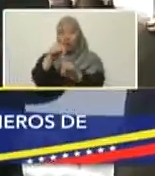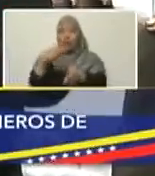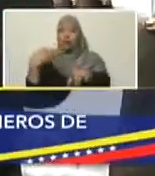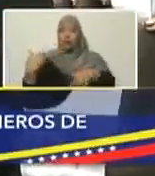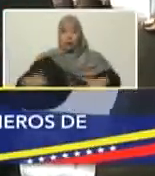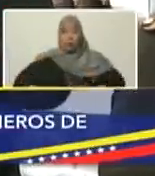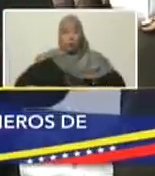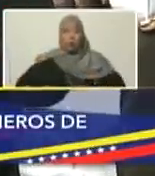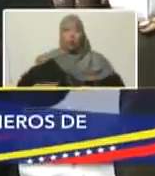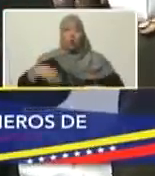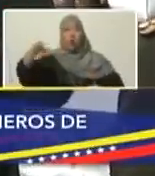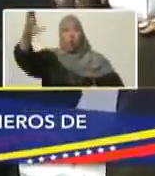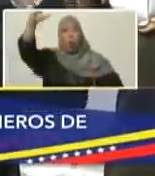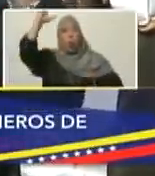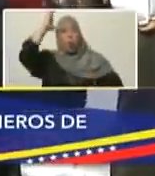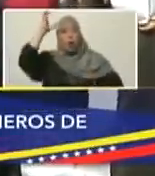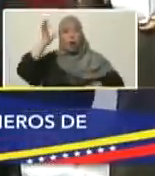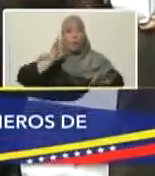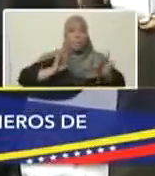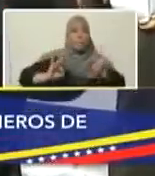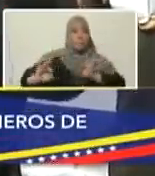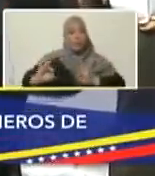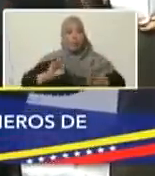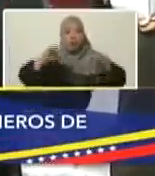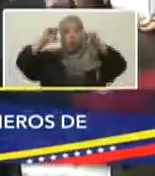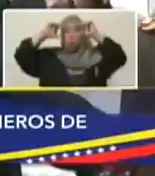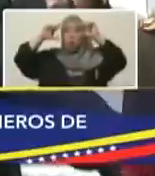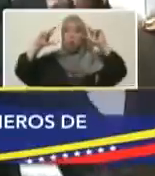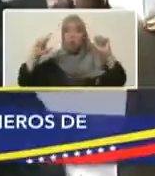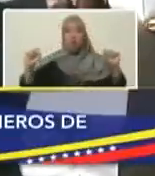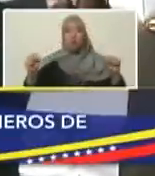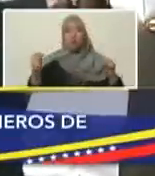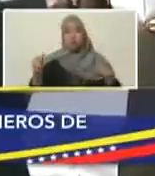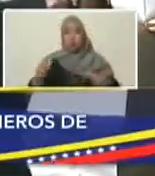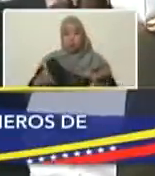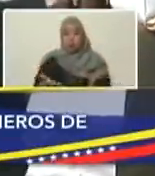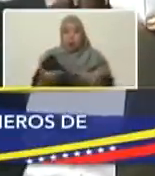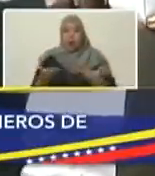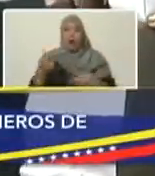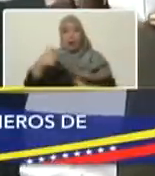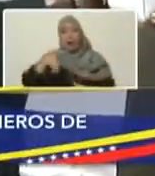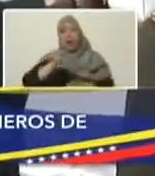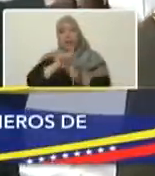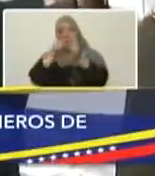por conocimiento y preparación integral, se han ganado estos ascensos.